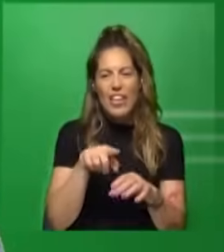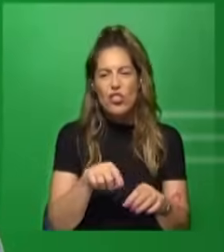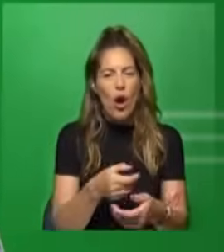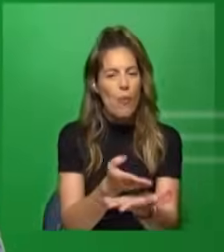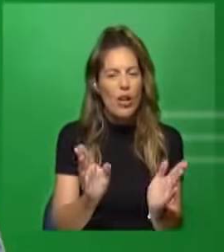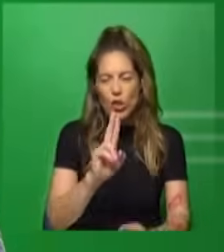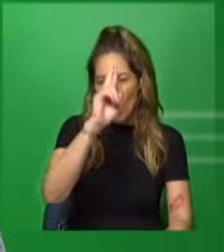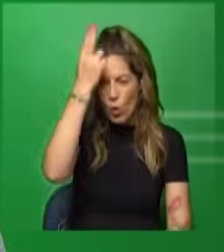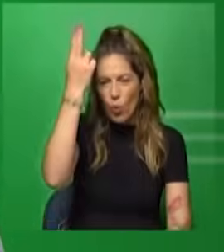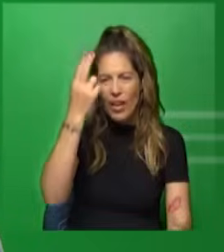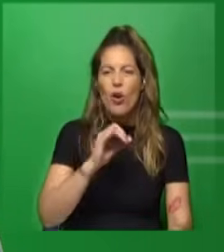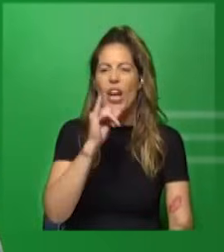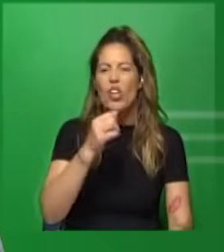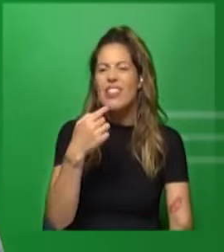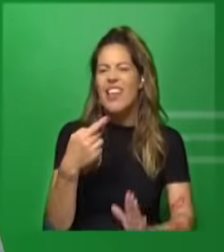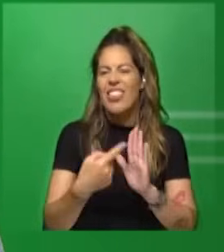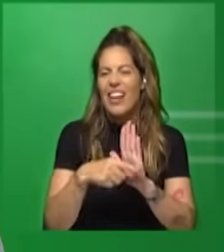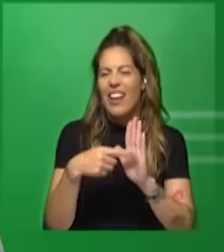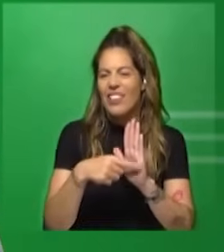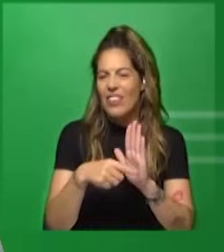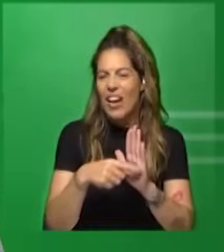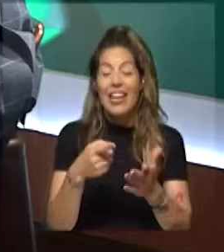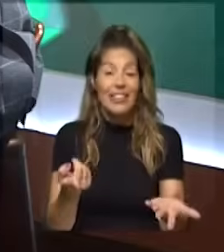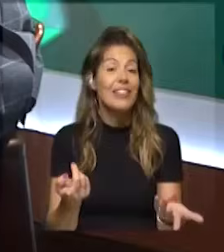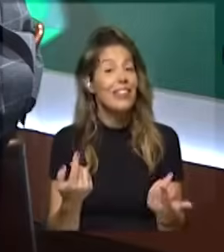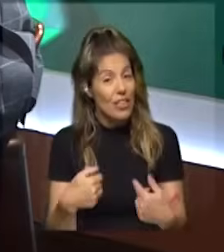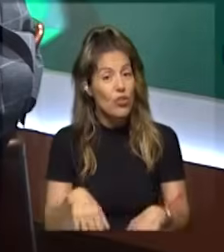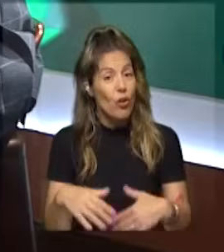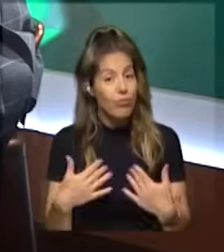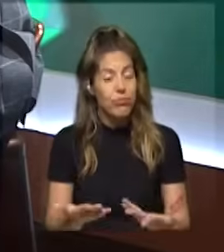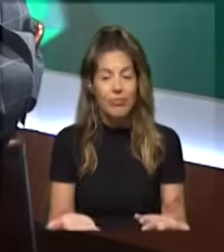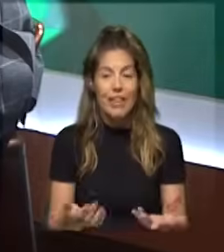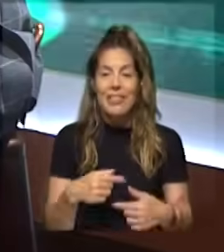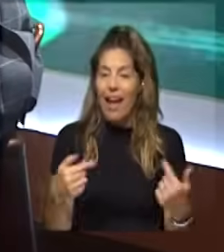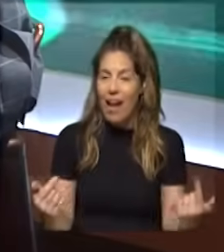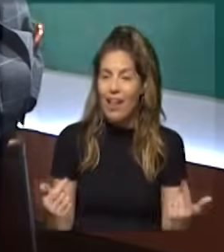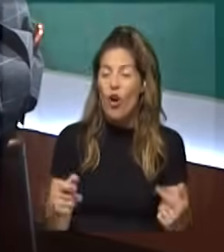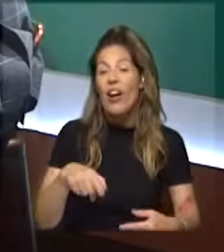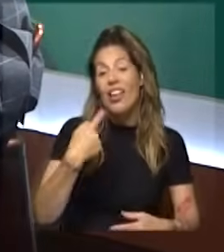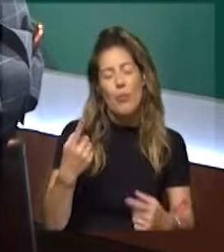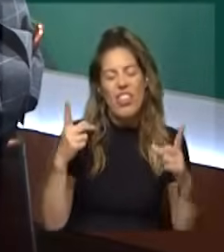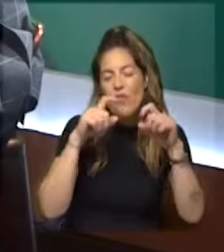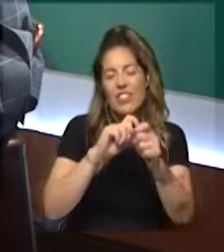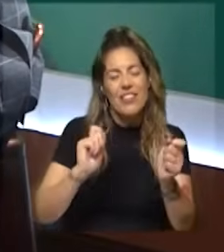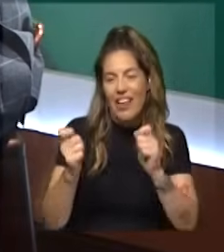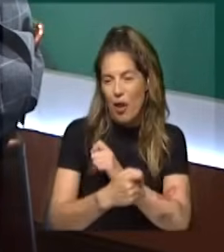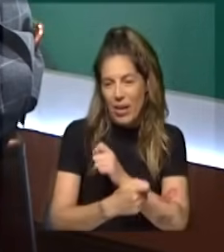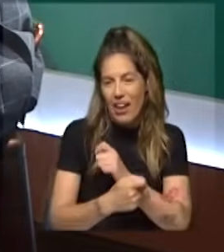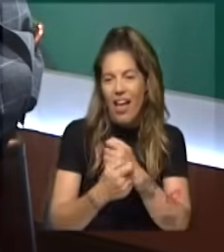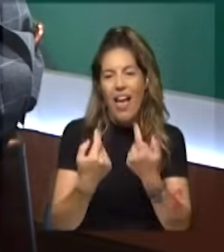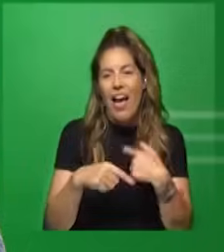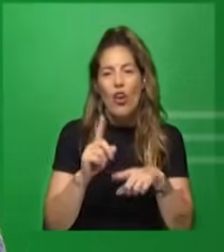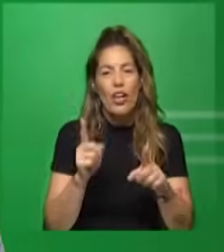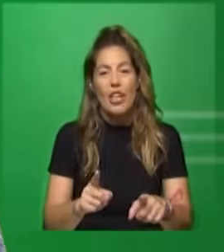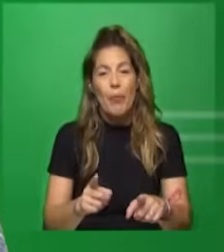Uruguay como una noticia negativa. Y eso se cobra, eso es algo que luego es muy difícil de revertir. Era algo que además